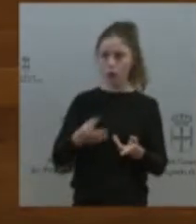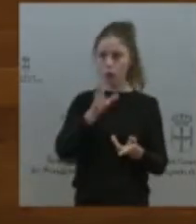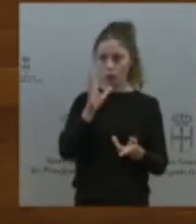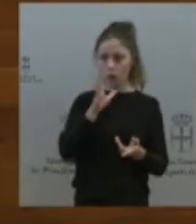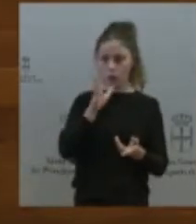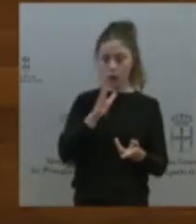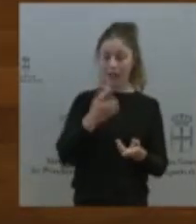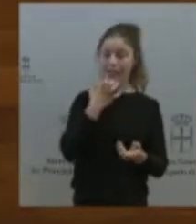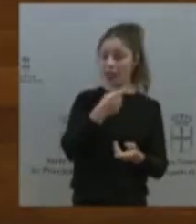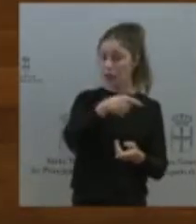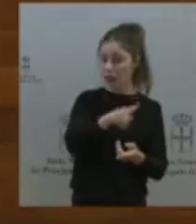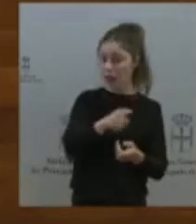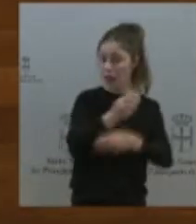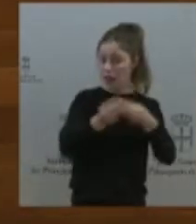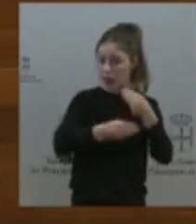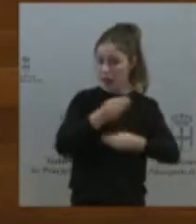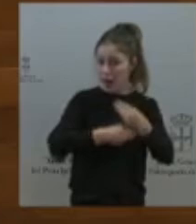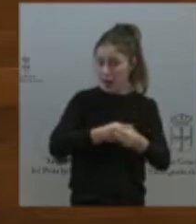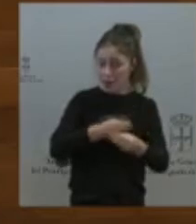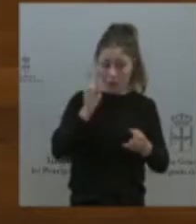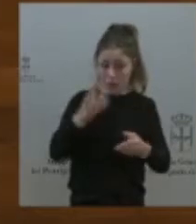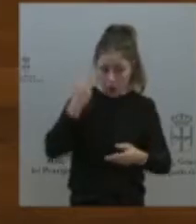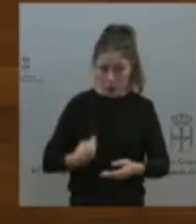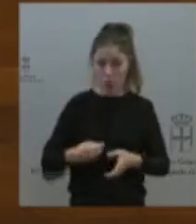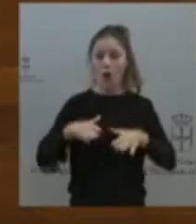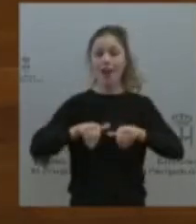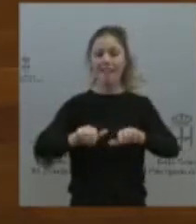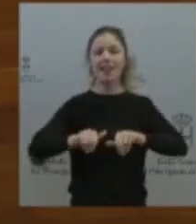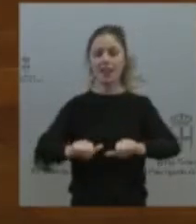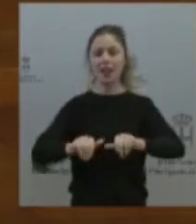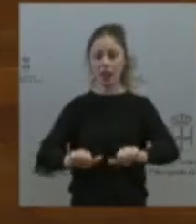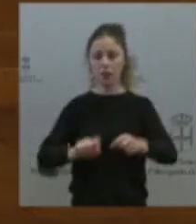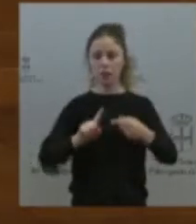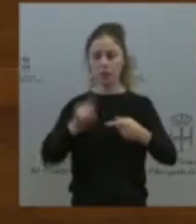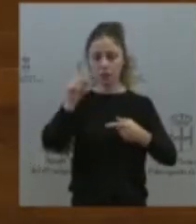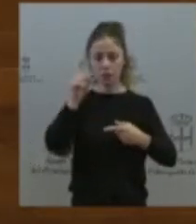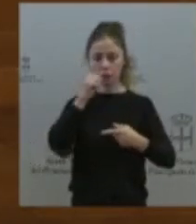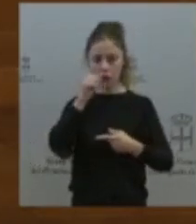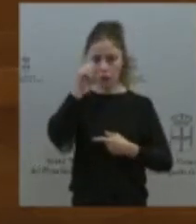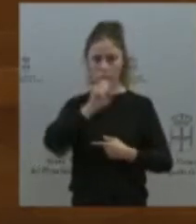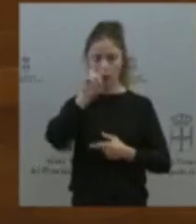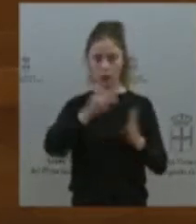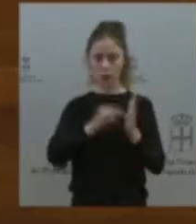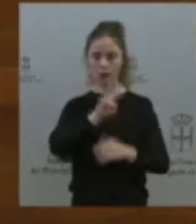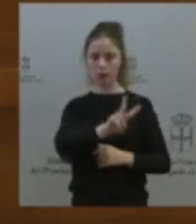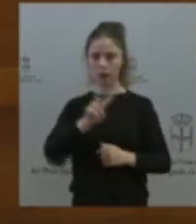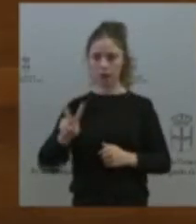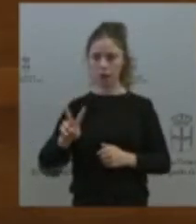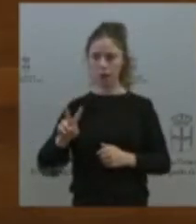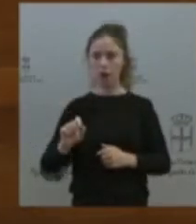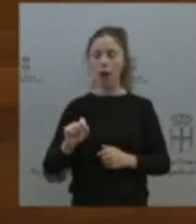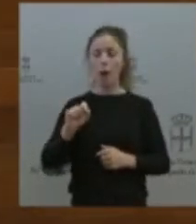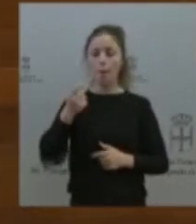desgraciadamente. Rehabilitación, junio de 2022. Es una primera valoración por el rehabilitador de una espera de 9 meses. Por